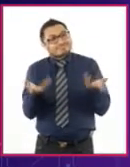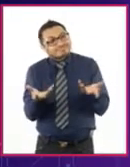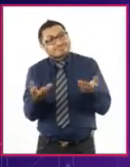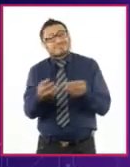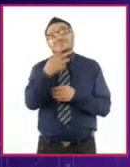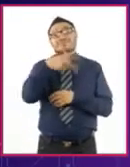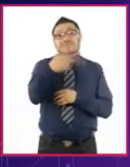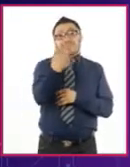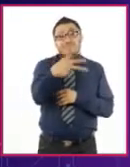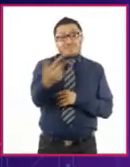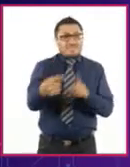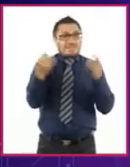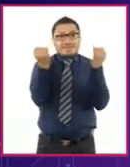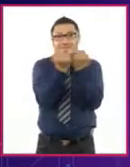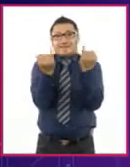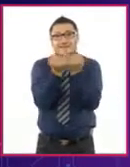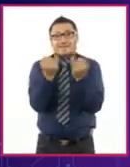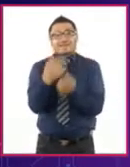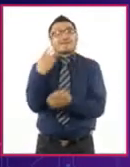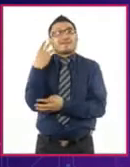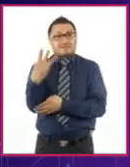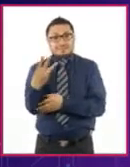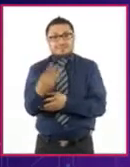13 es igual a 3.